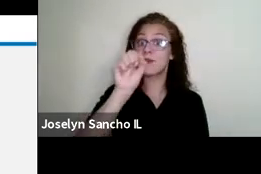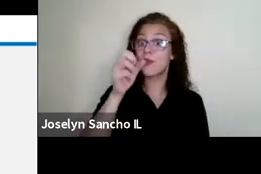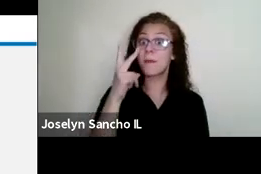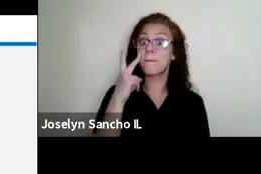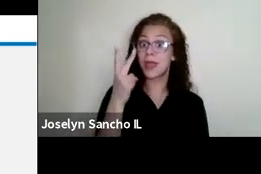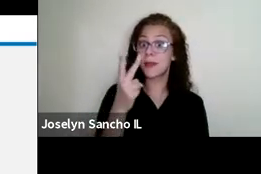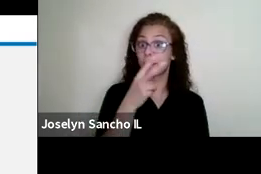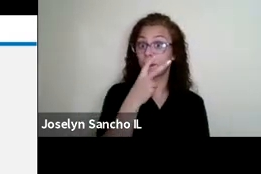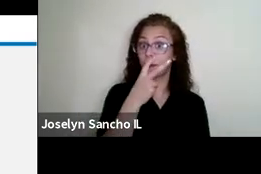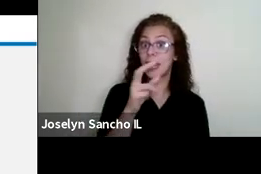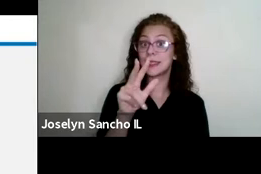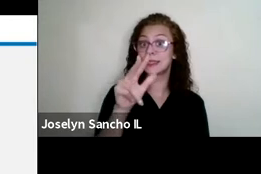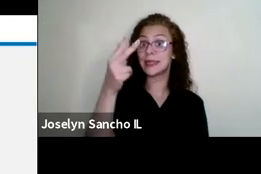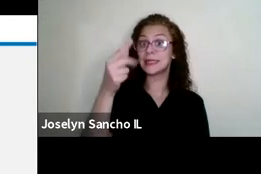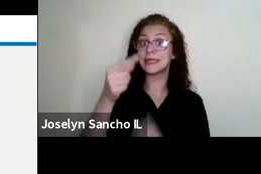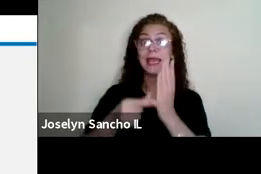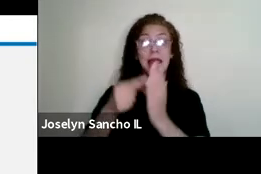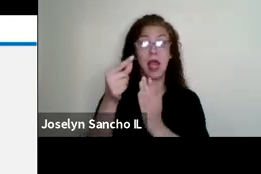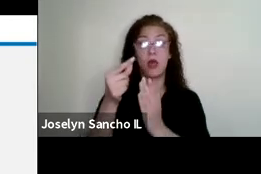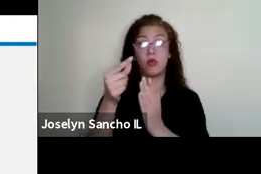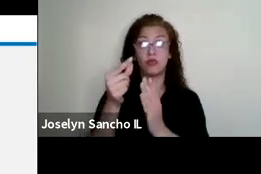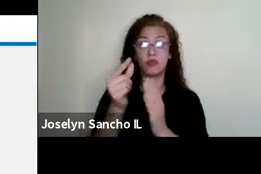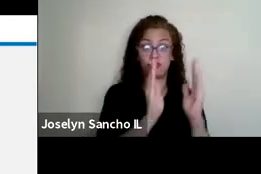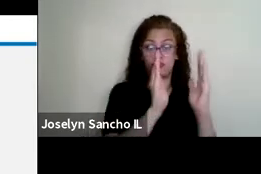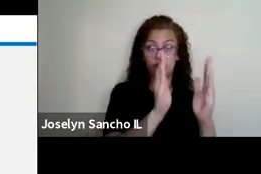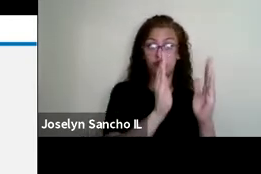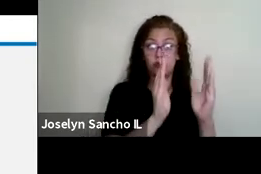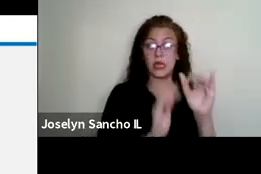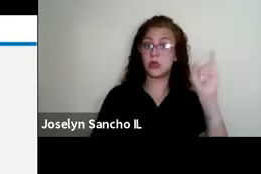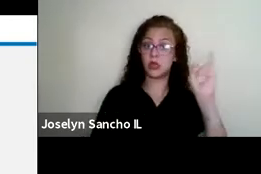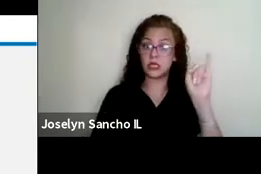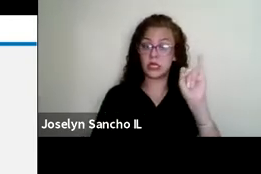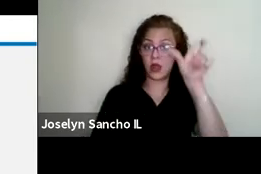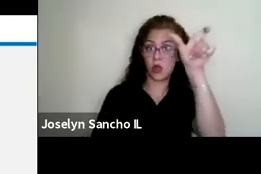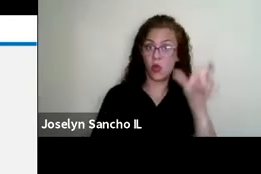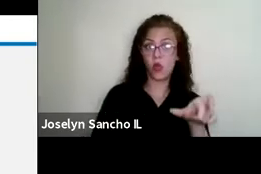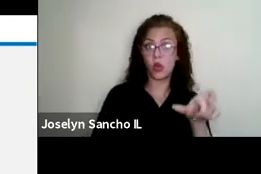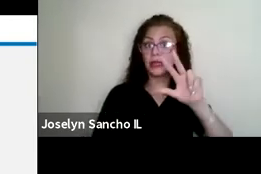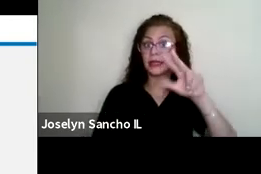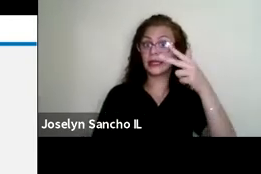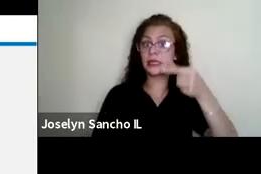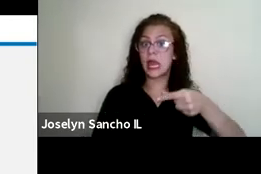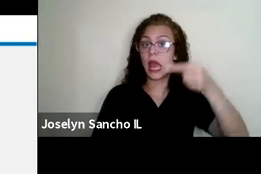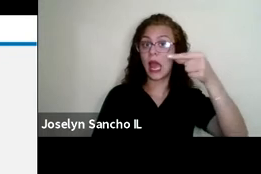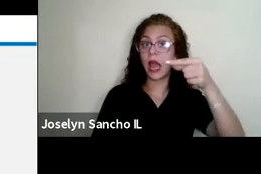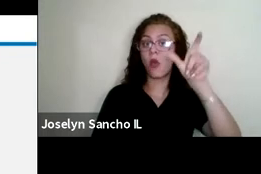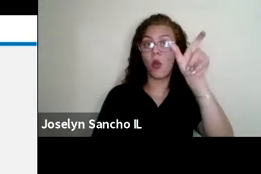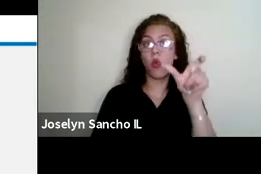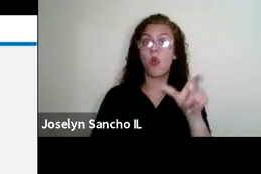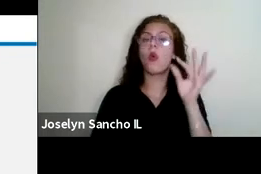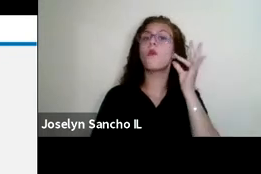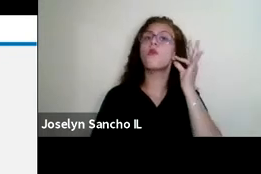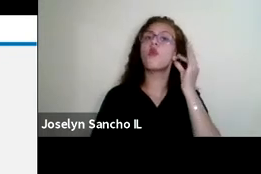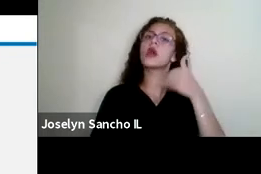que en tercer grado, aquí del lado izquierdo están cuando las mujeres obtienen